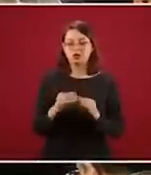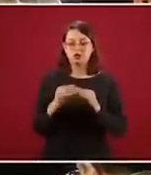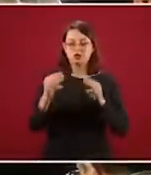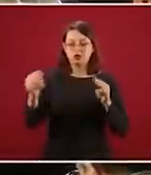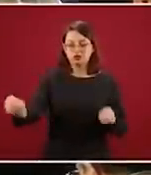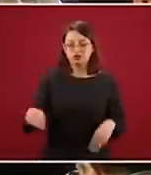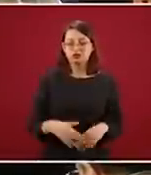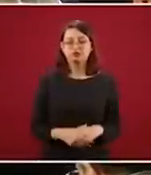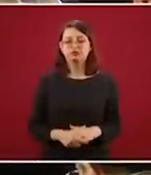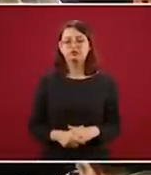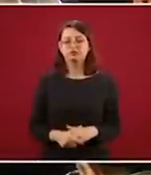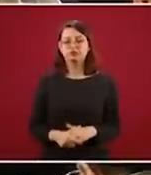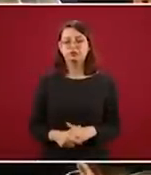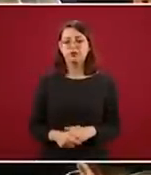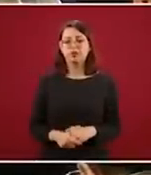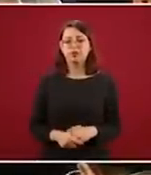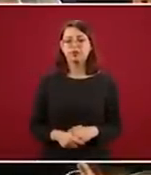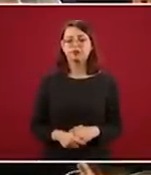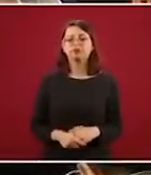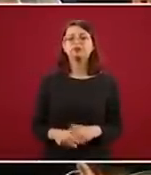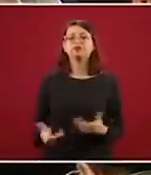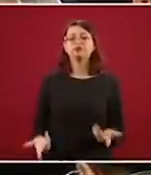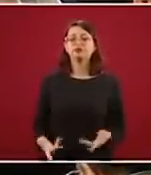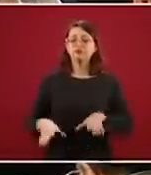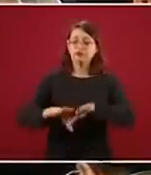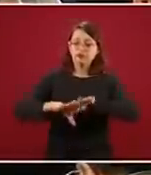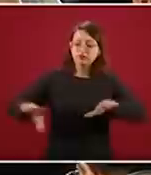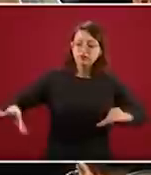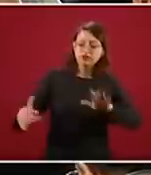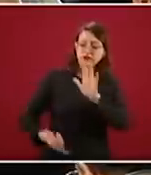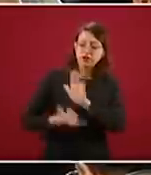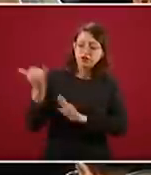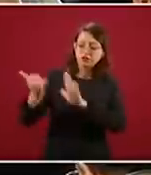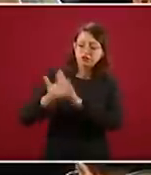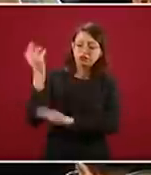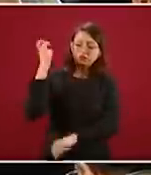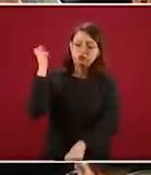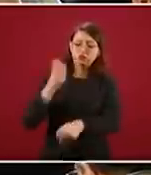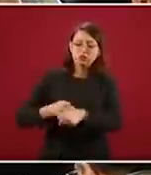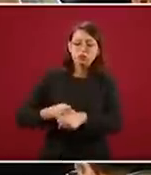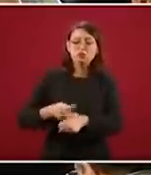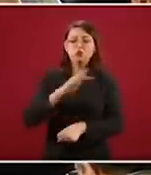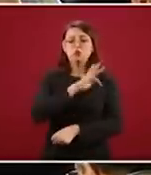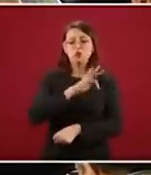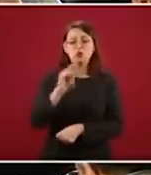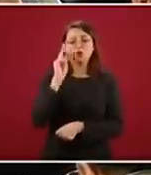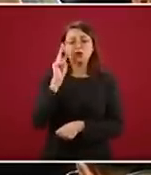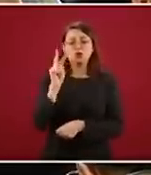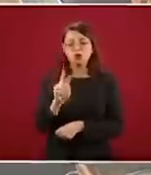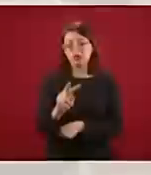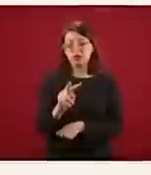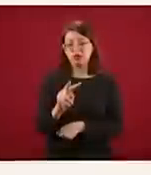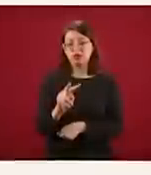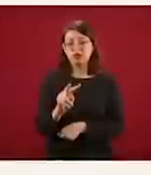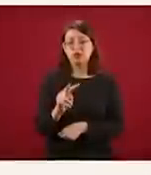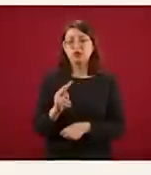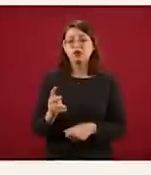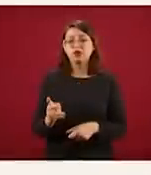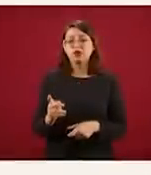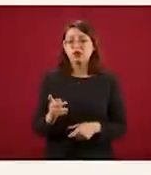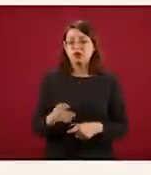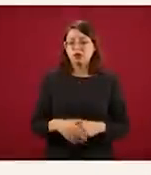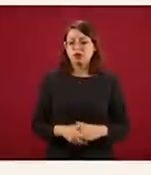Dentro de lo que es el tendido de kilómetros de concreto, aquí en la gráfica podemos observar en esta